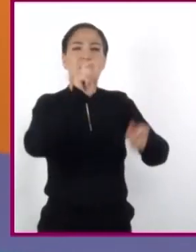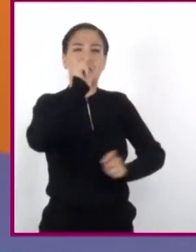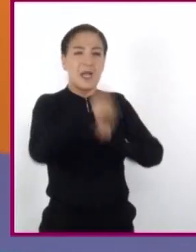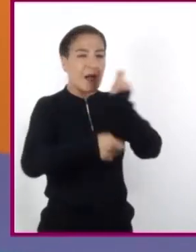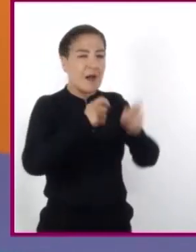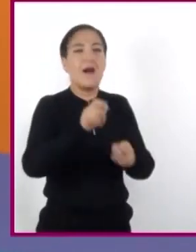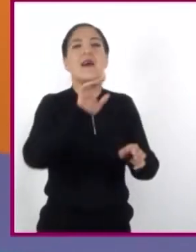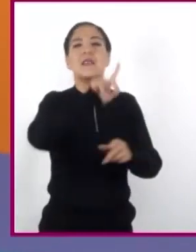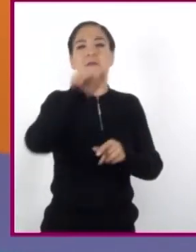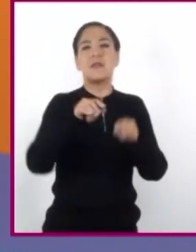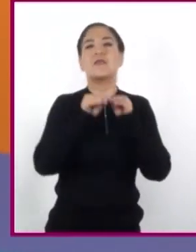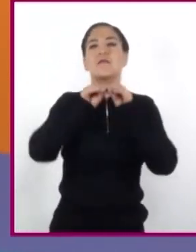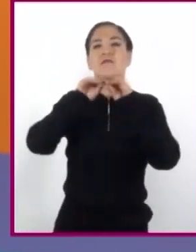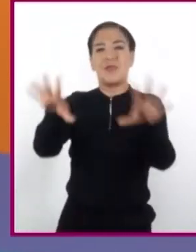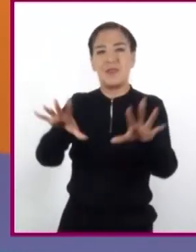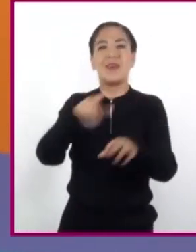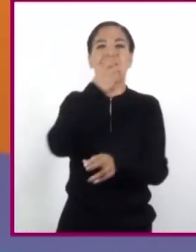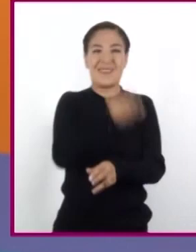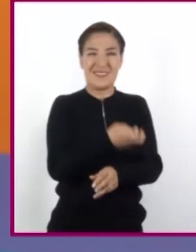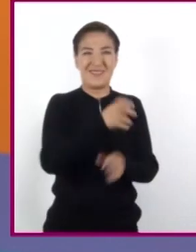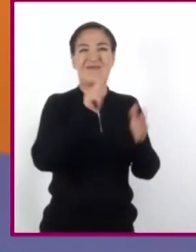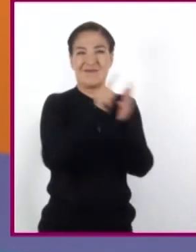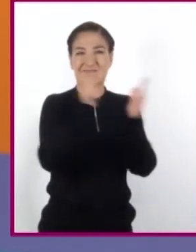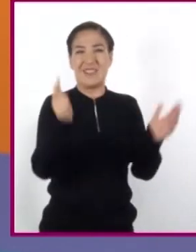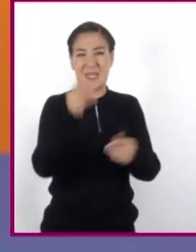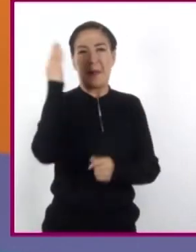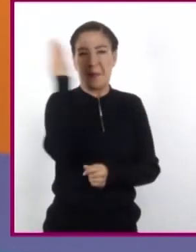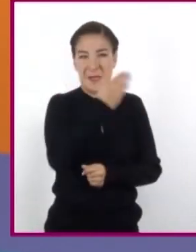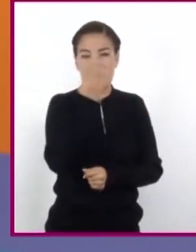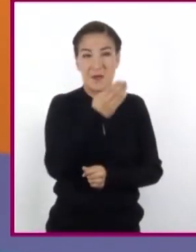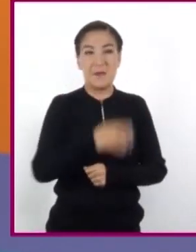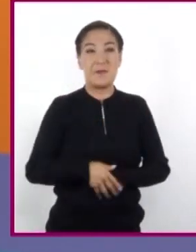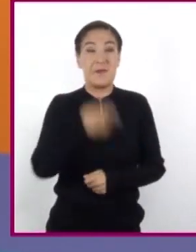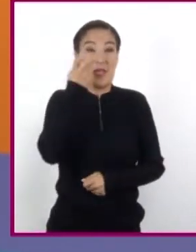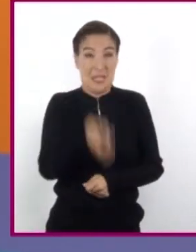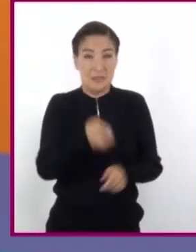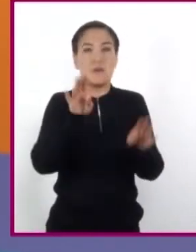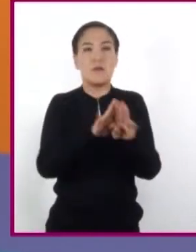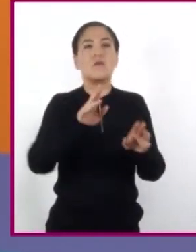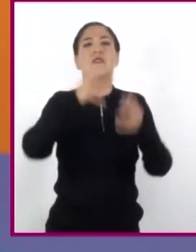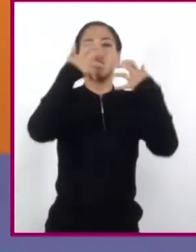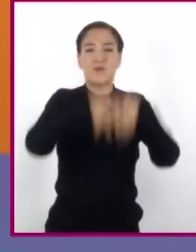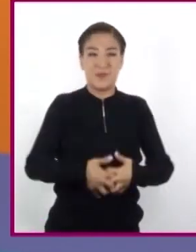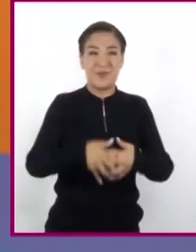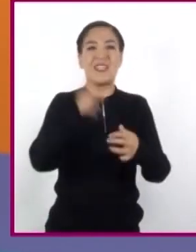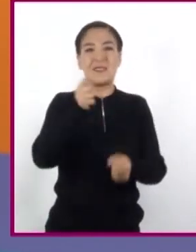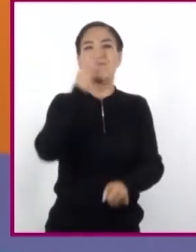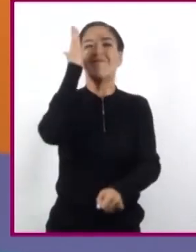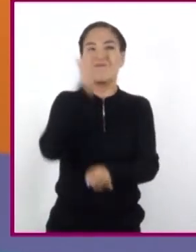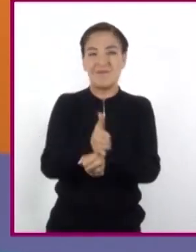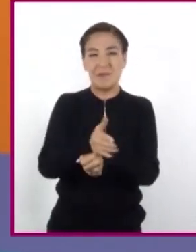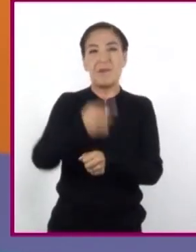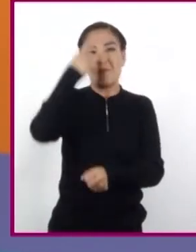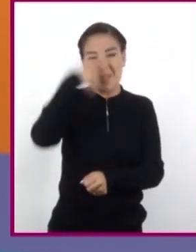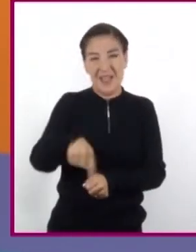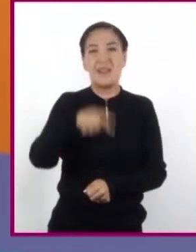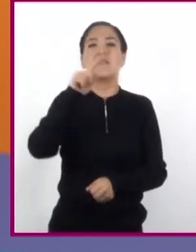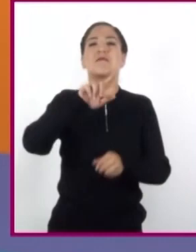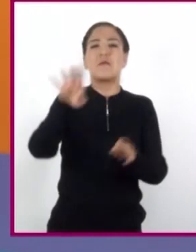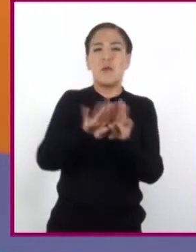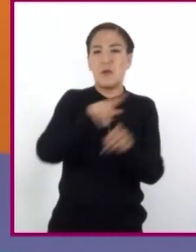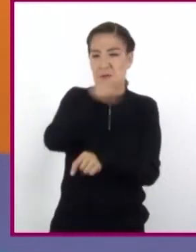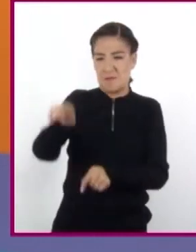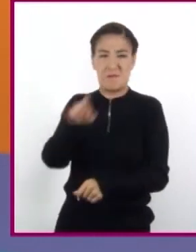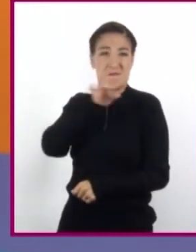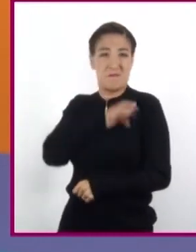su versión de las ideas inscritas ahí. De esta manera, las funciones de la Inquisición consistieron en reprimir y